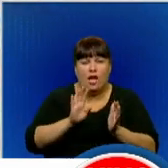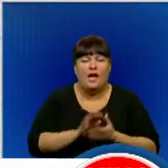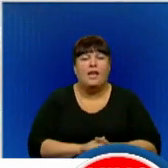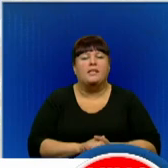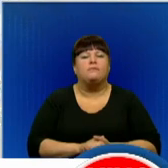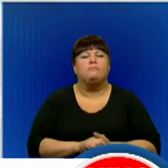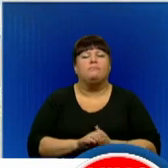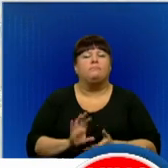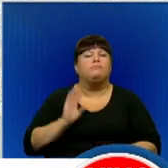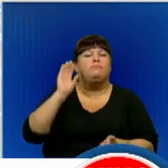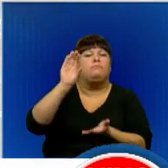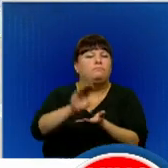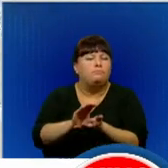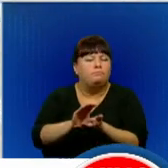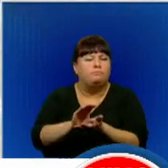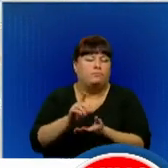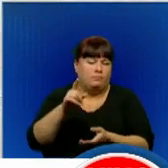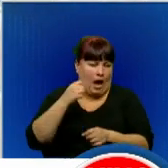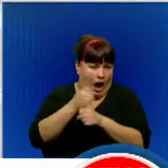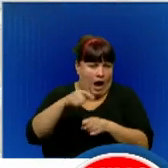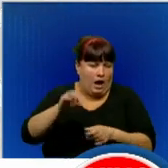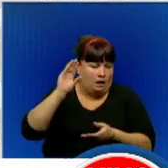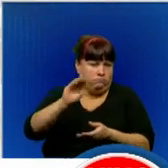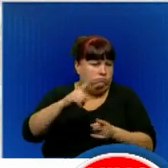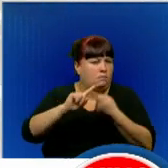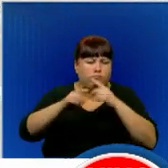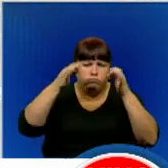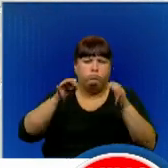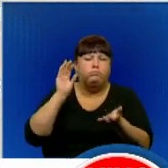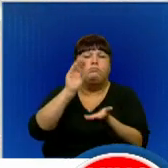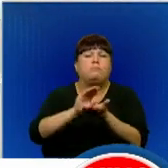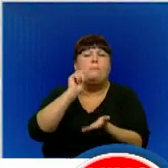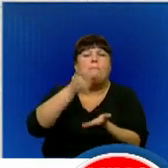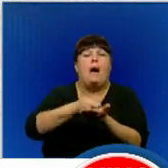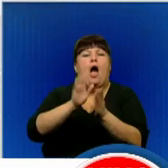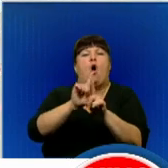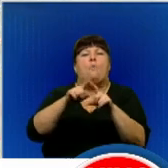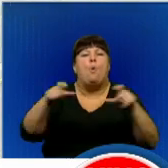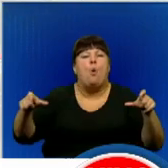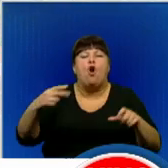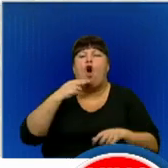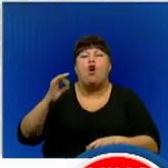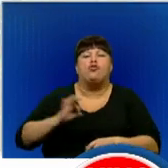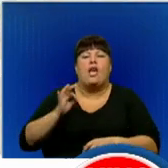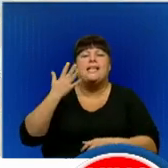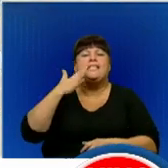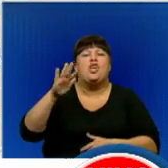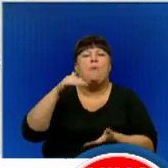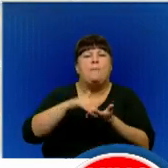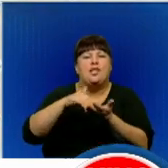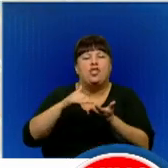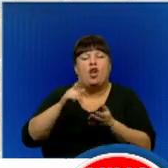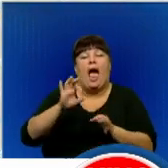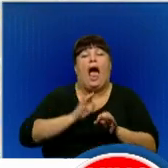recibió reciben se definió pagar un bono por 11 años 5 mil millones de año